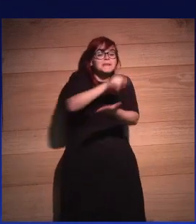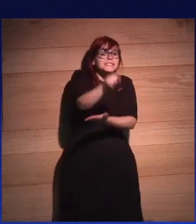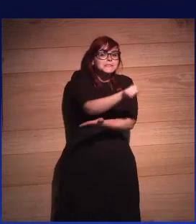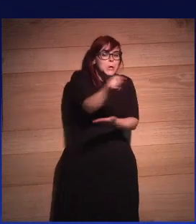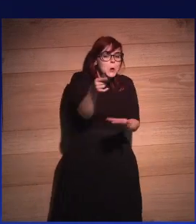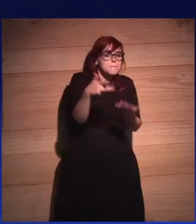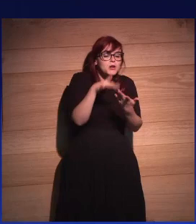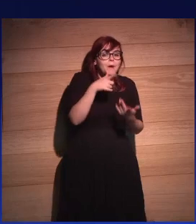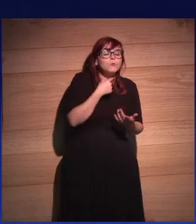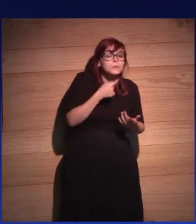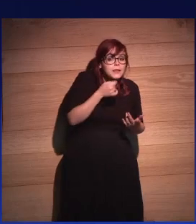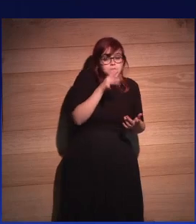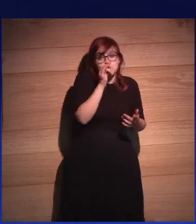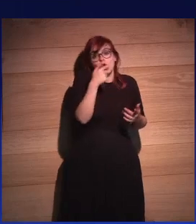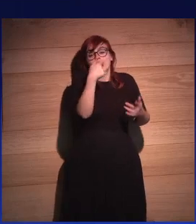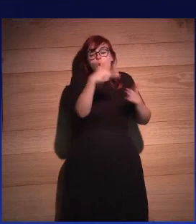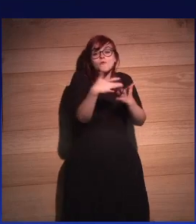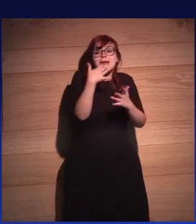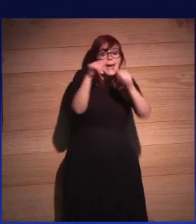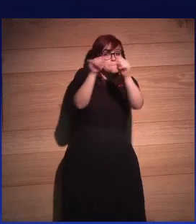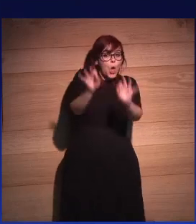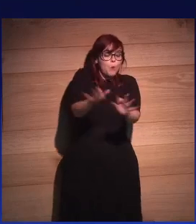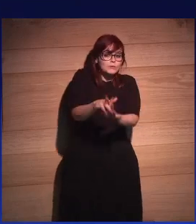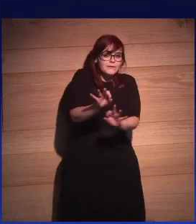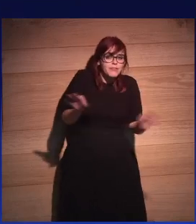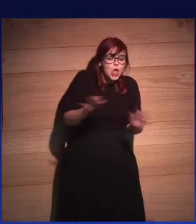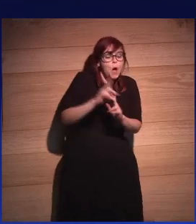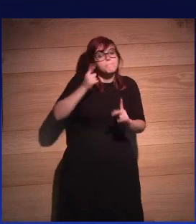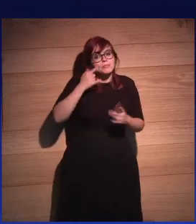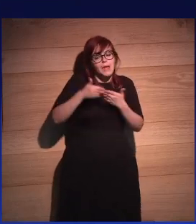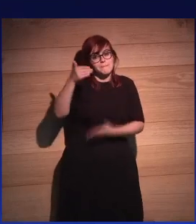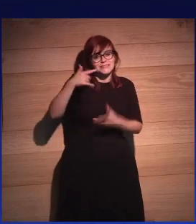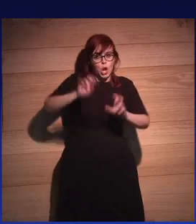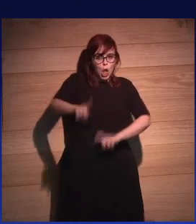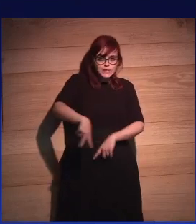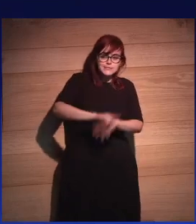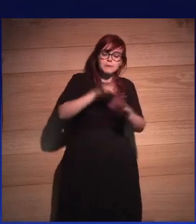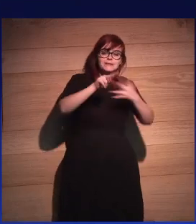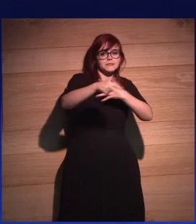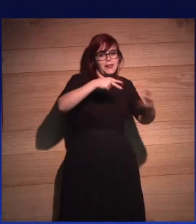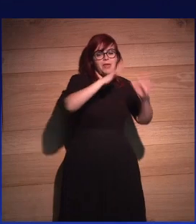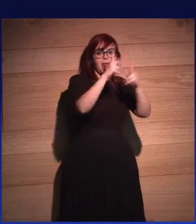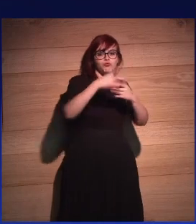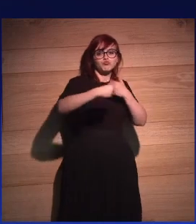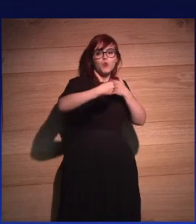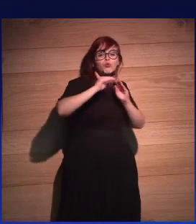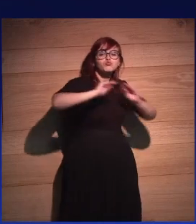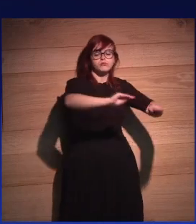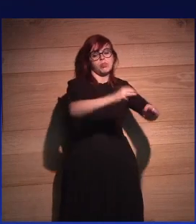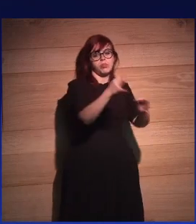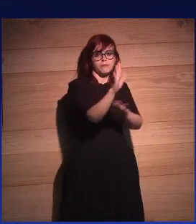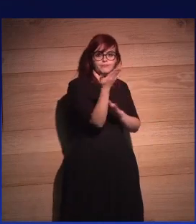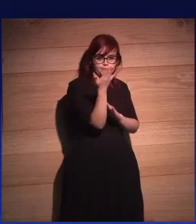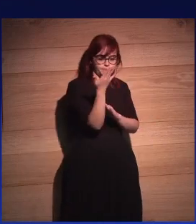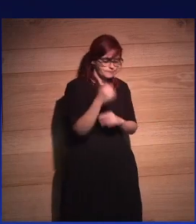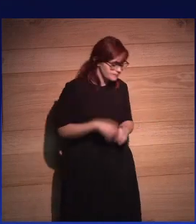no lo firman, pero yo me gustaría, ya os digo un ejemplo muy sencillo, ¿no? No volver a enterarme por la prensa, que sean transparentes con sus usuarios. Otra